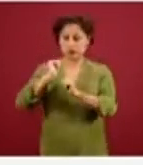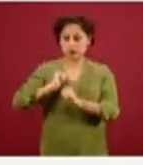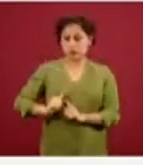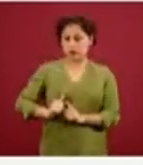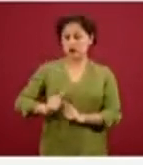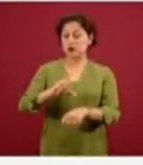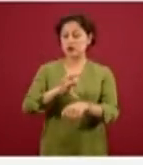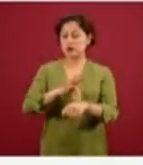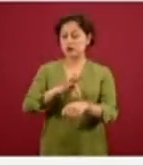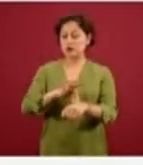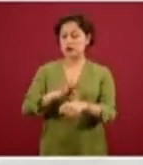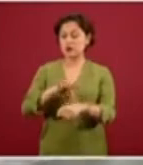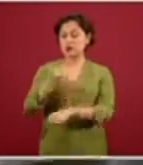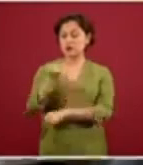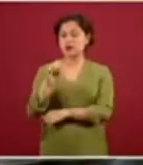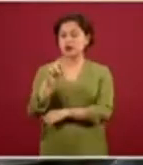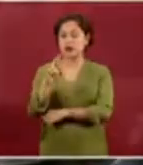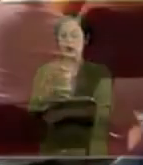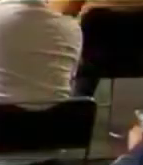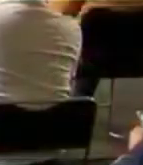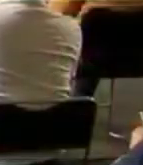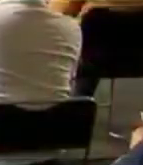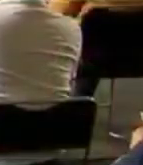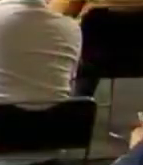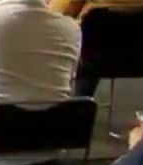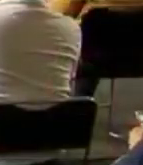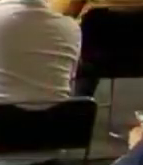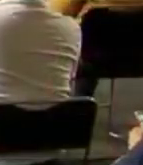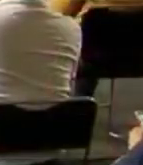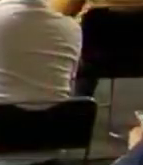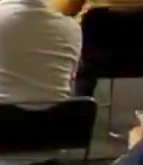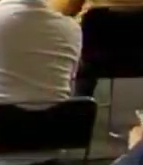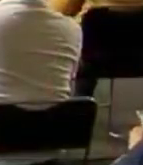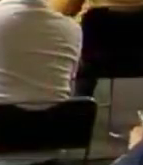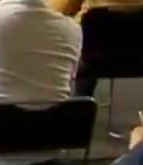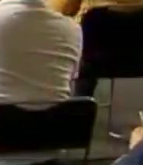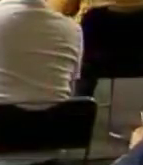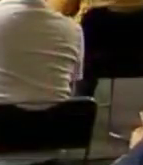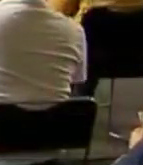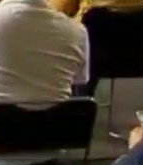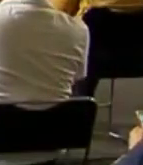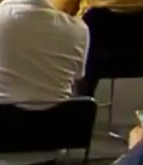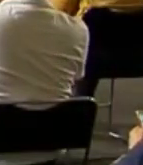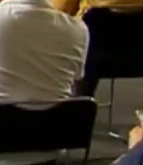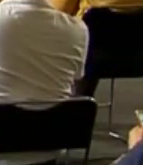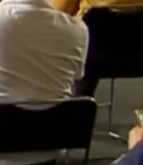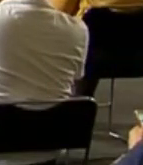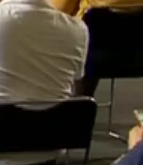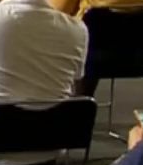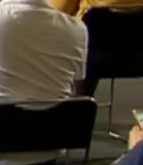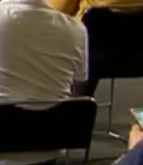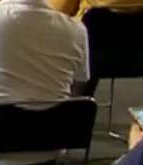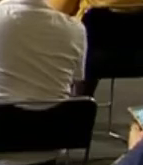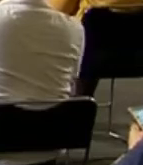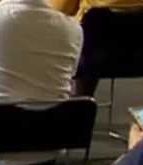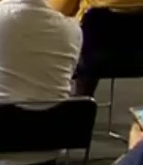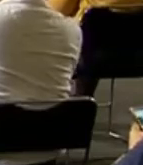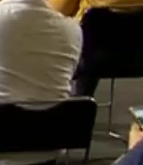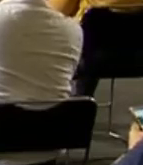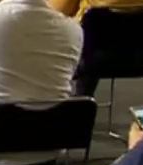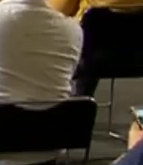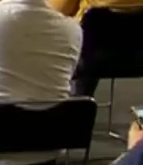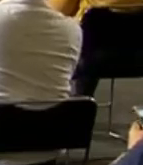Terán, ha conformado un grupo liderado por el doctor Juan Sierra que atiende el tema de plasma convaleciente. ¿En qué